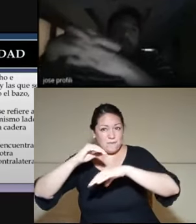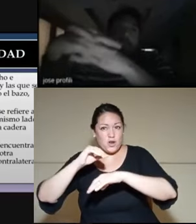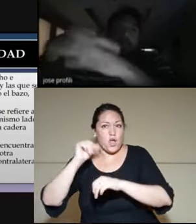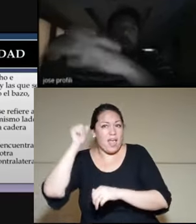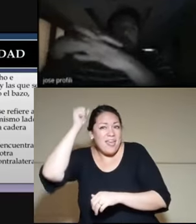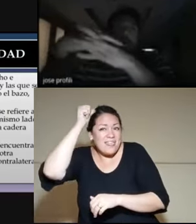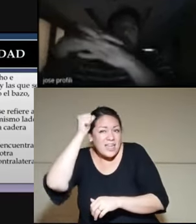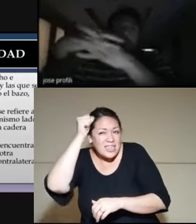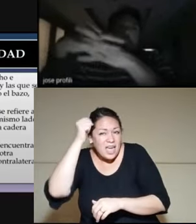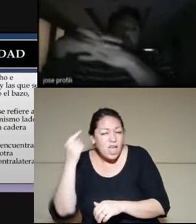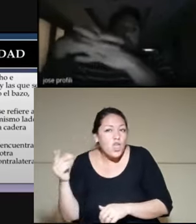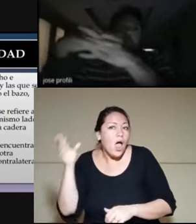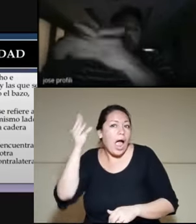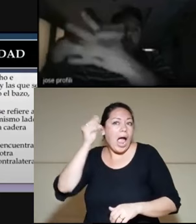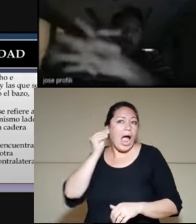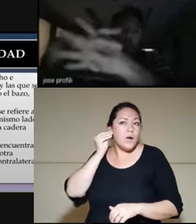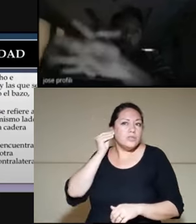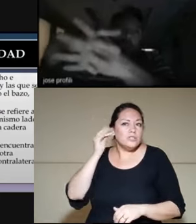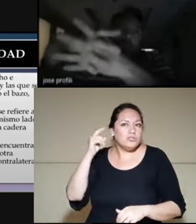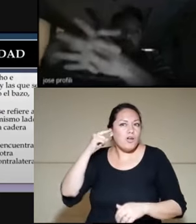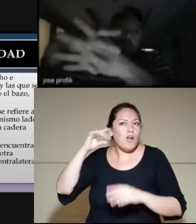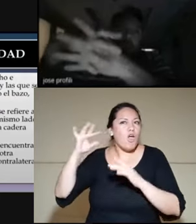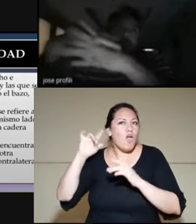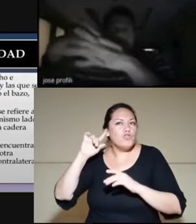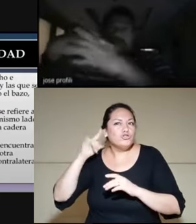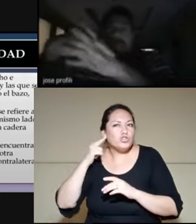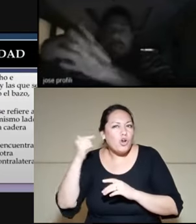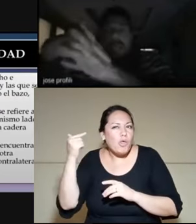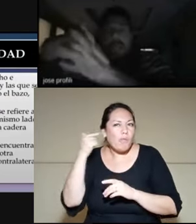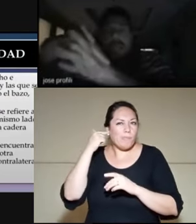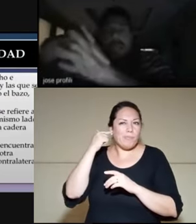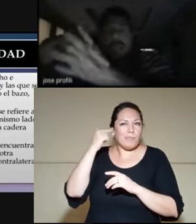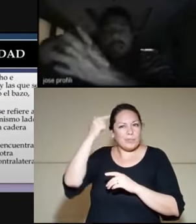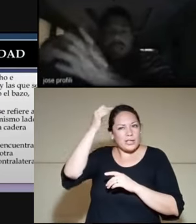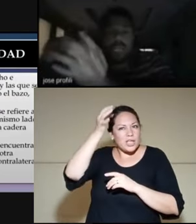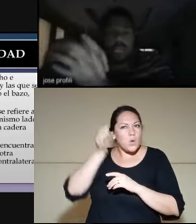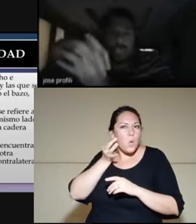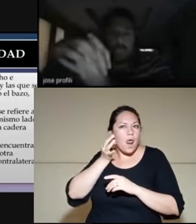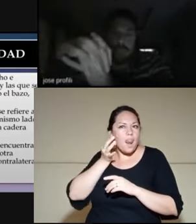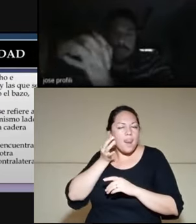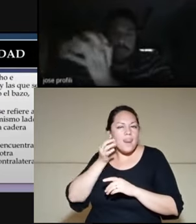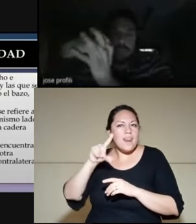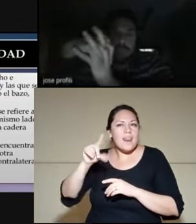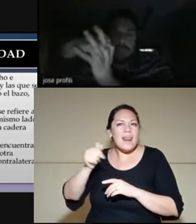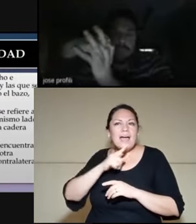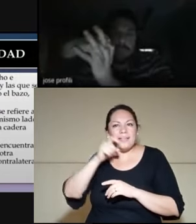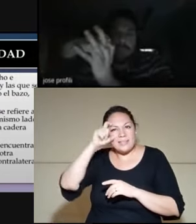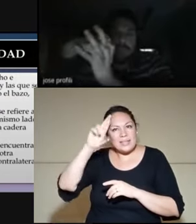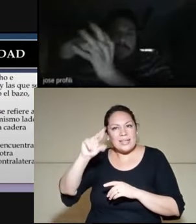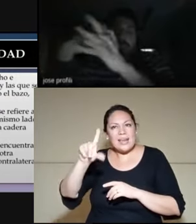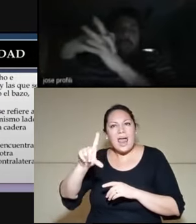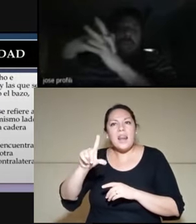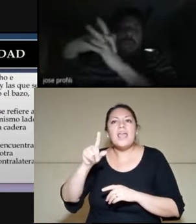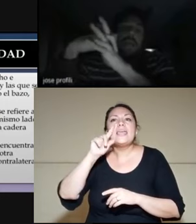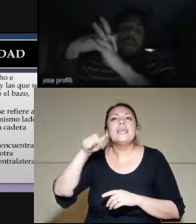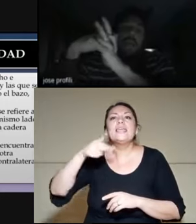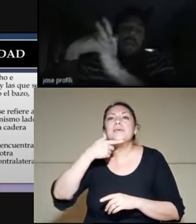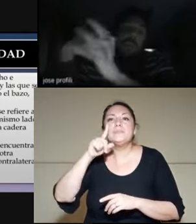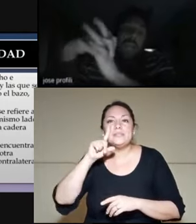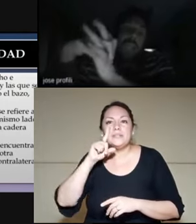cuerpo, me están diciendo que la audición es ipsilateral, la afectación, quiere decir que también es de la audición derecha.